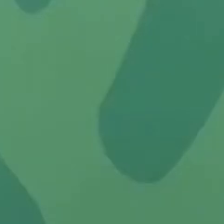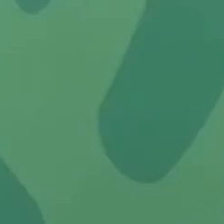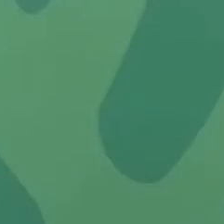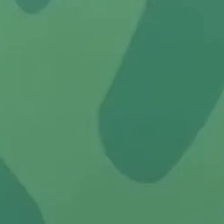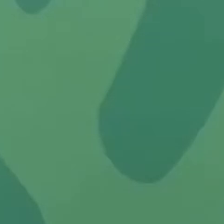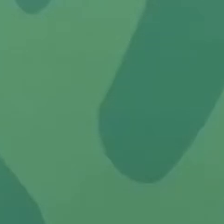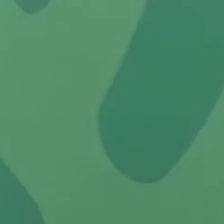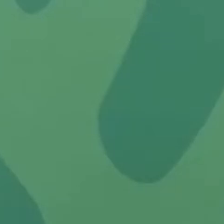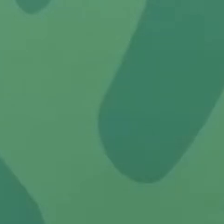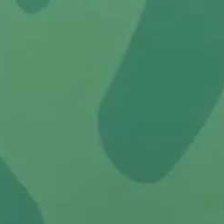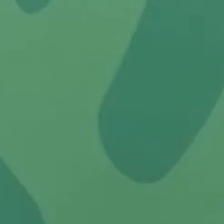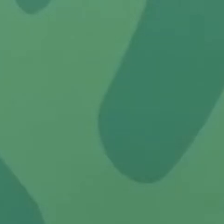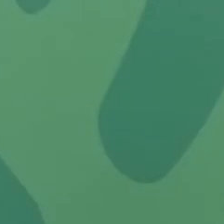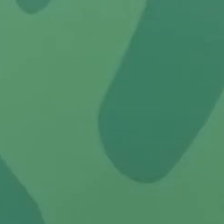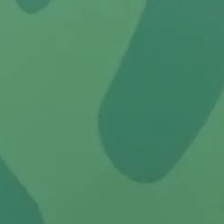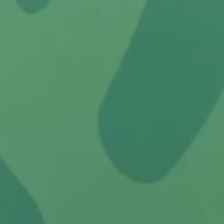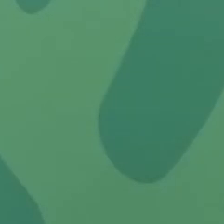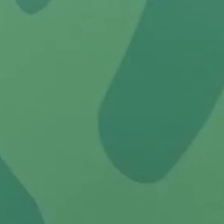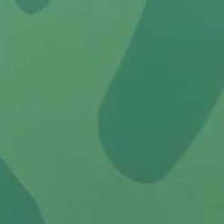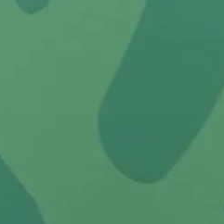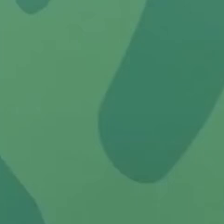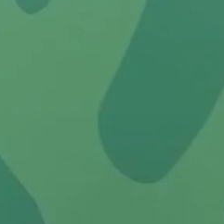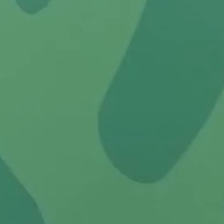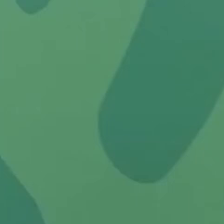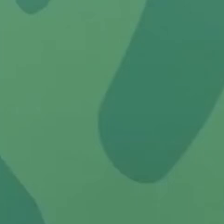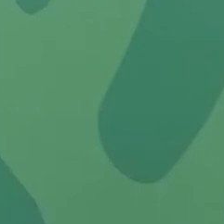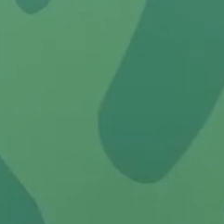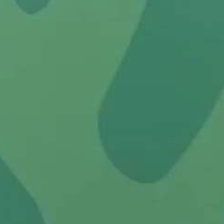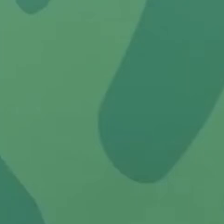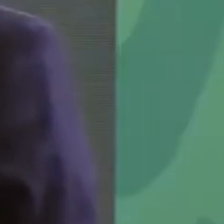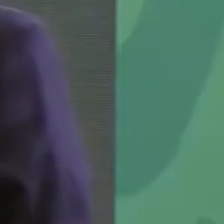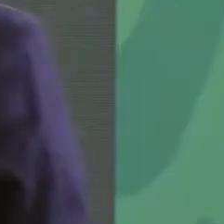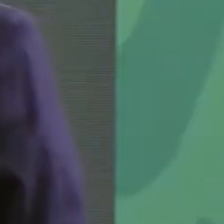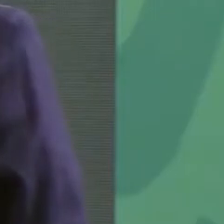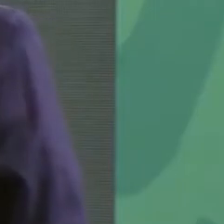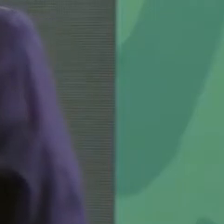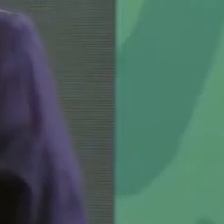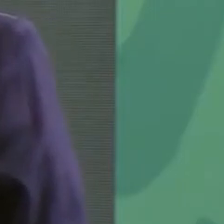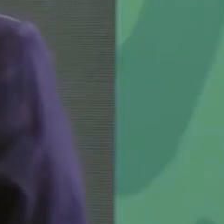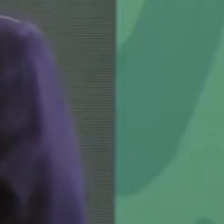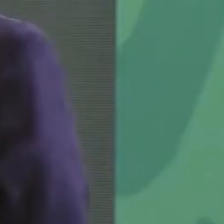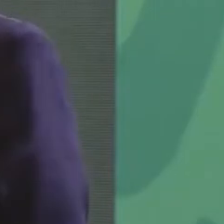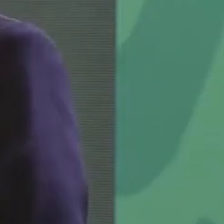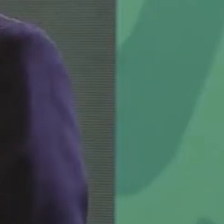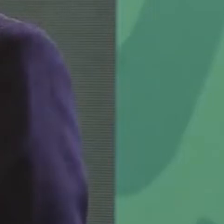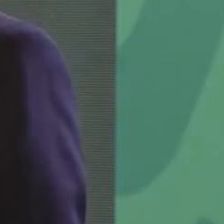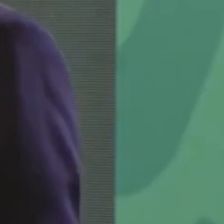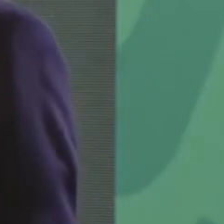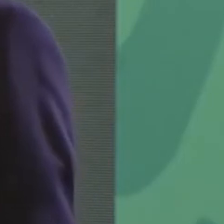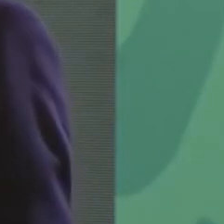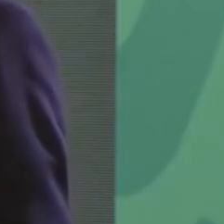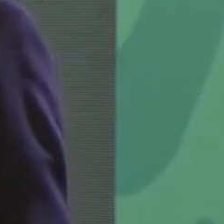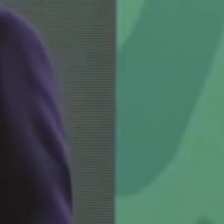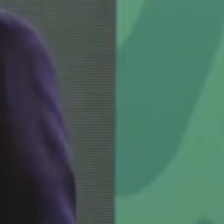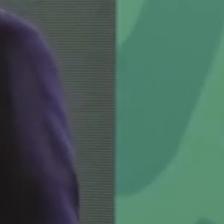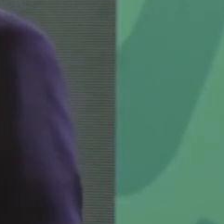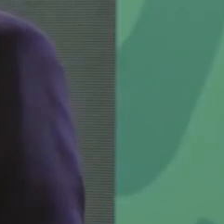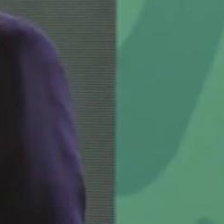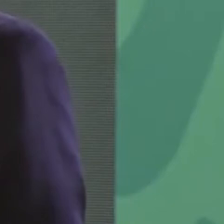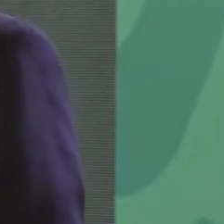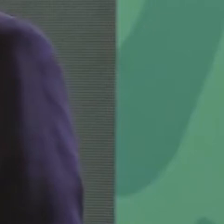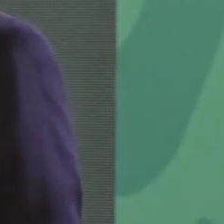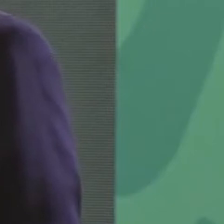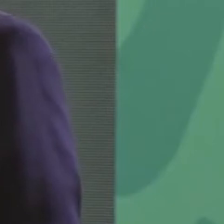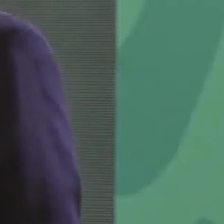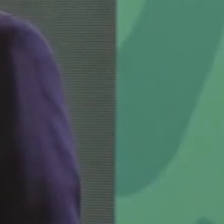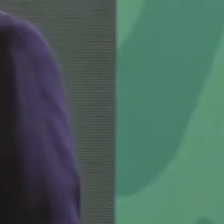publicidad, aparte de eso, declaró en ese entonces el embajador de Estados Unidos,